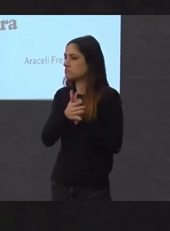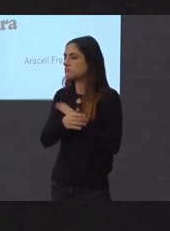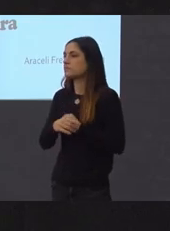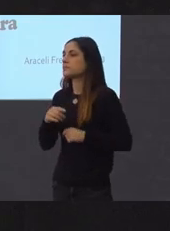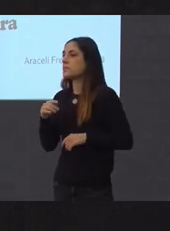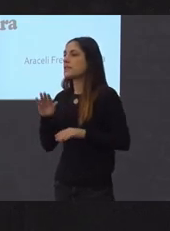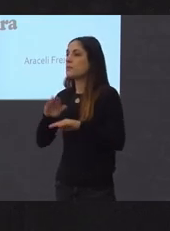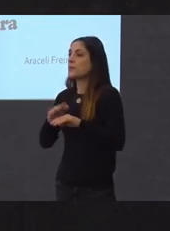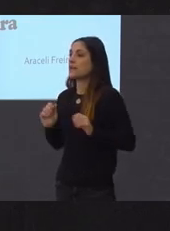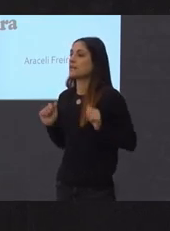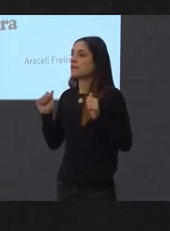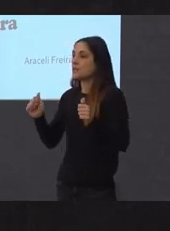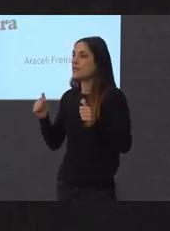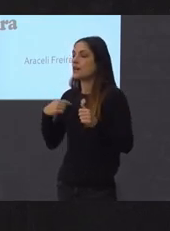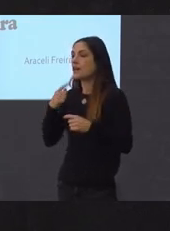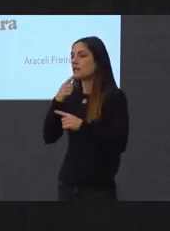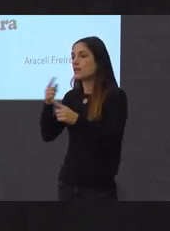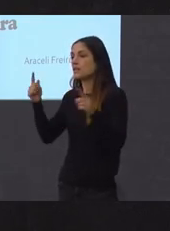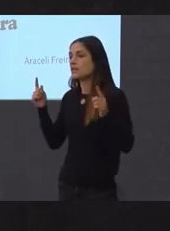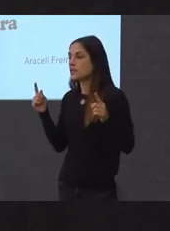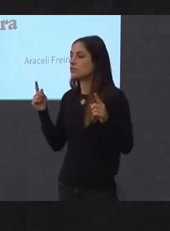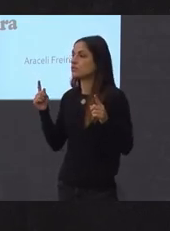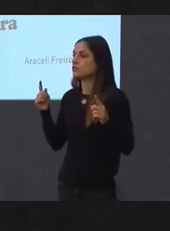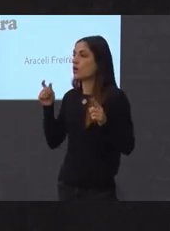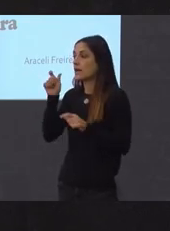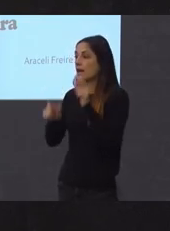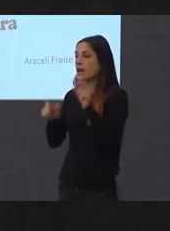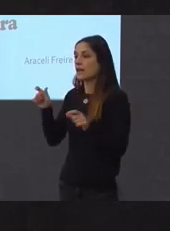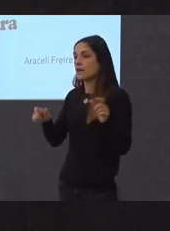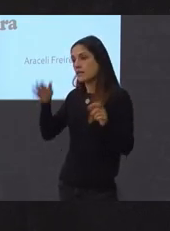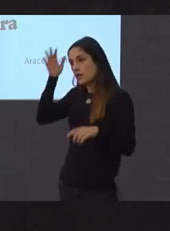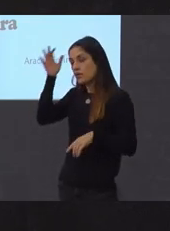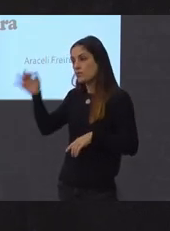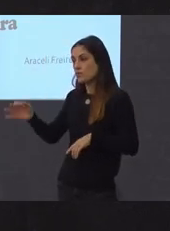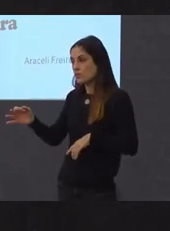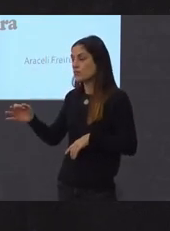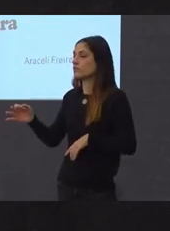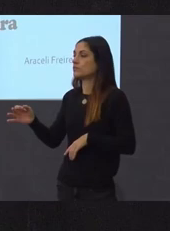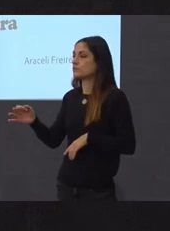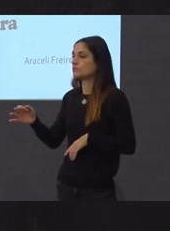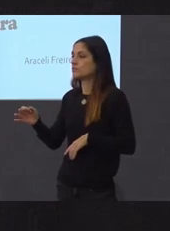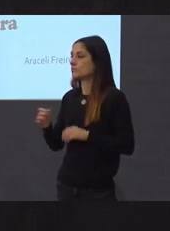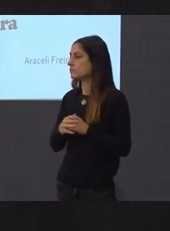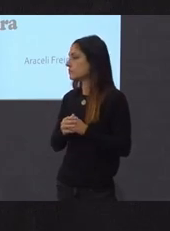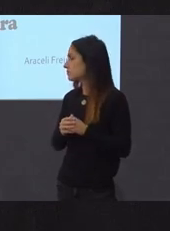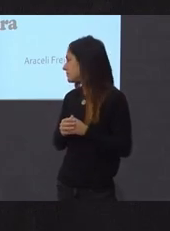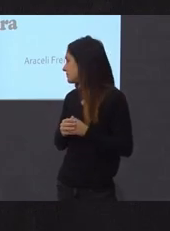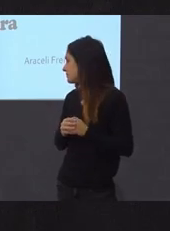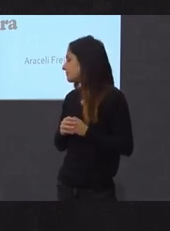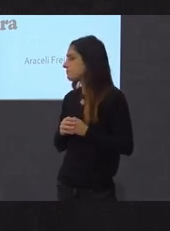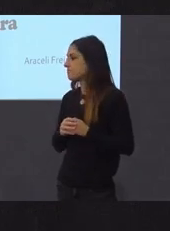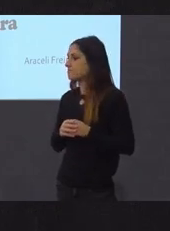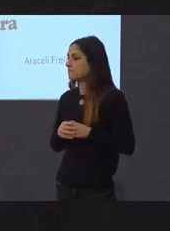Para comenzar, eso, dicirvos que a poboación... Parece que non vai.